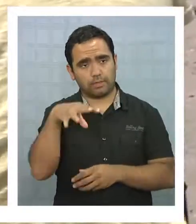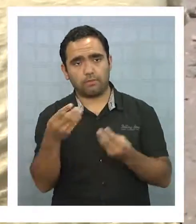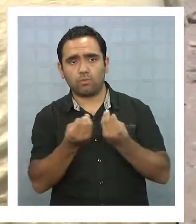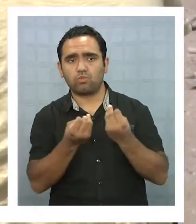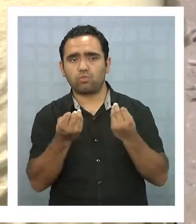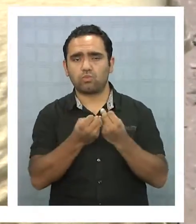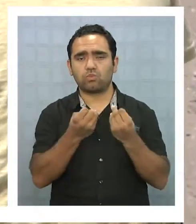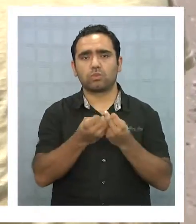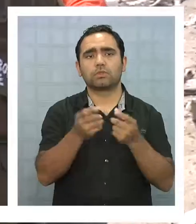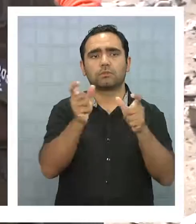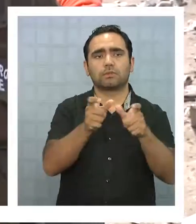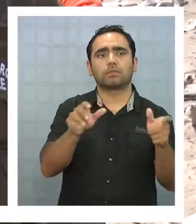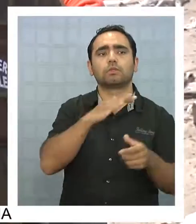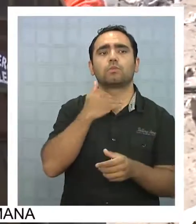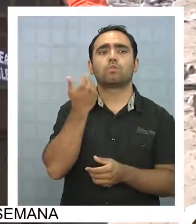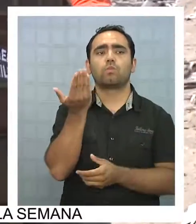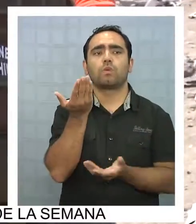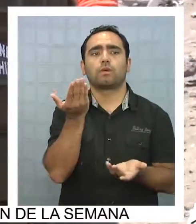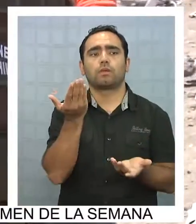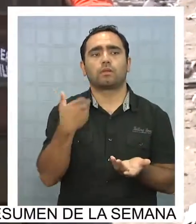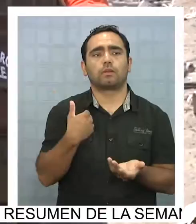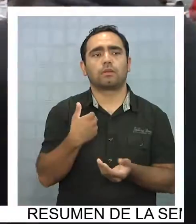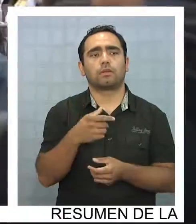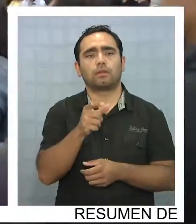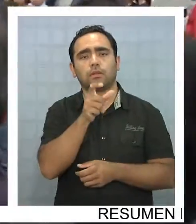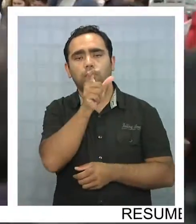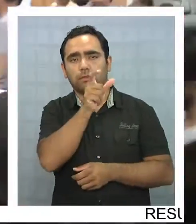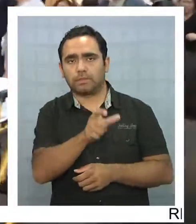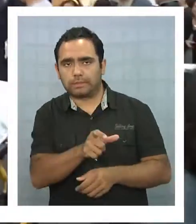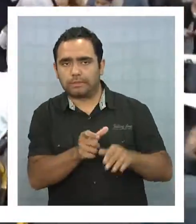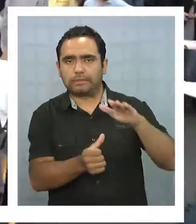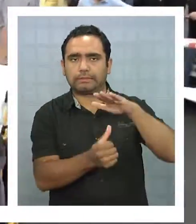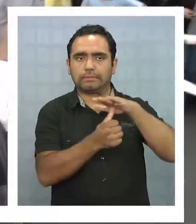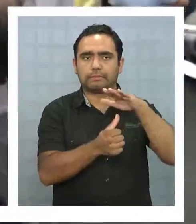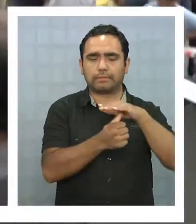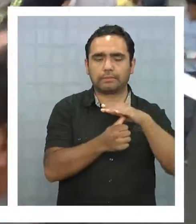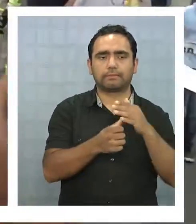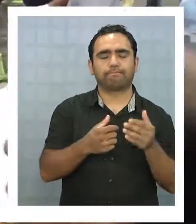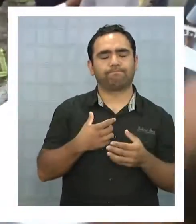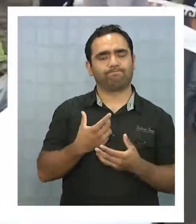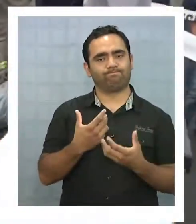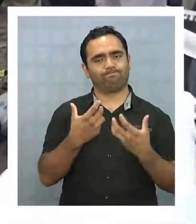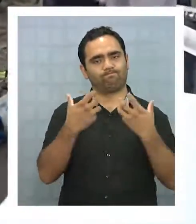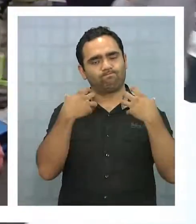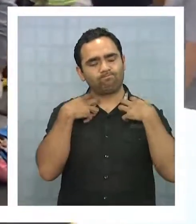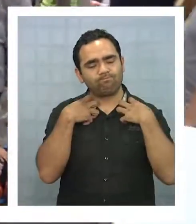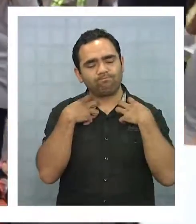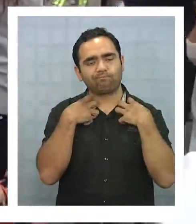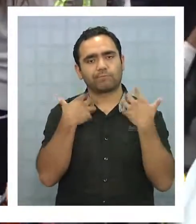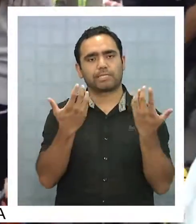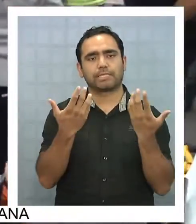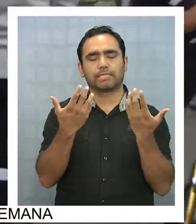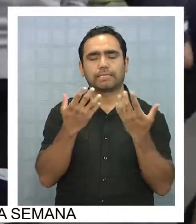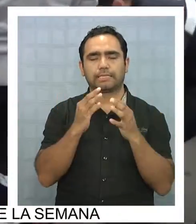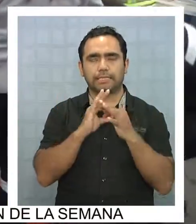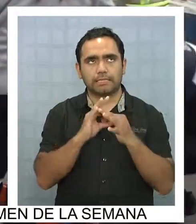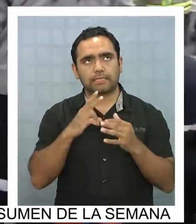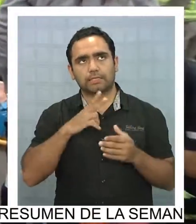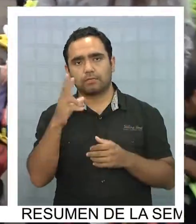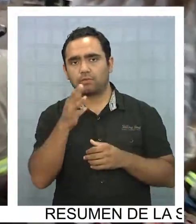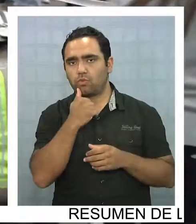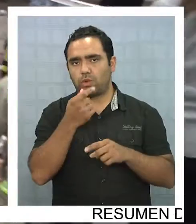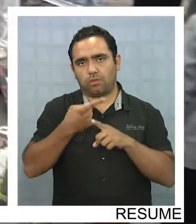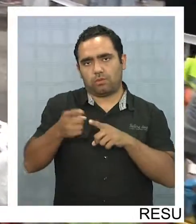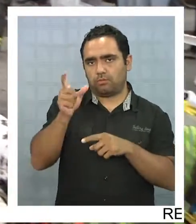por conducción en estado de ebriedad, el concejal admite irresponsabilidad y agradece no haber involucrado a